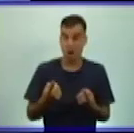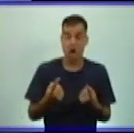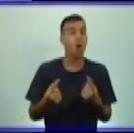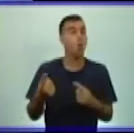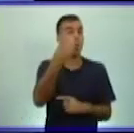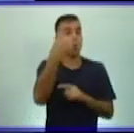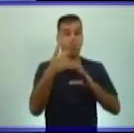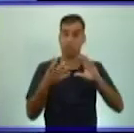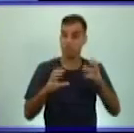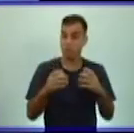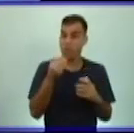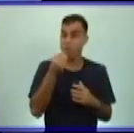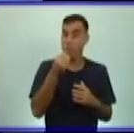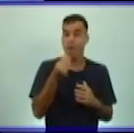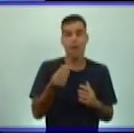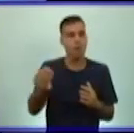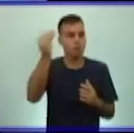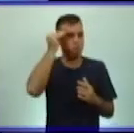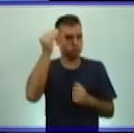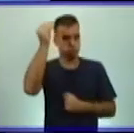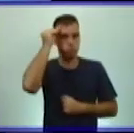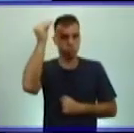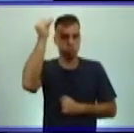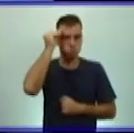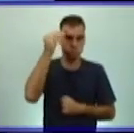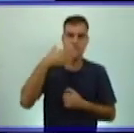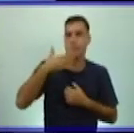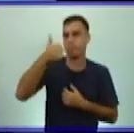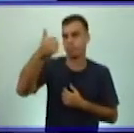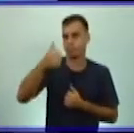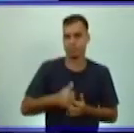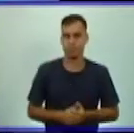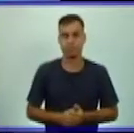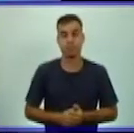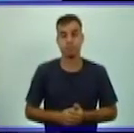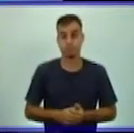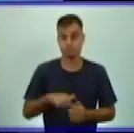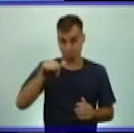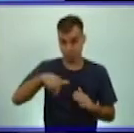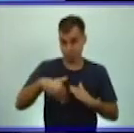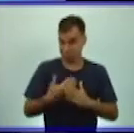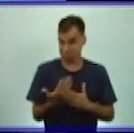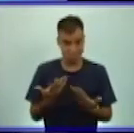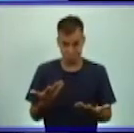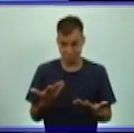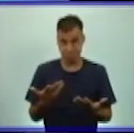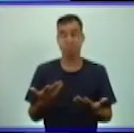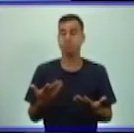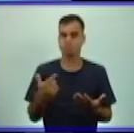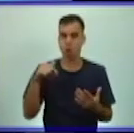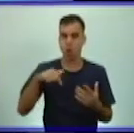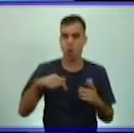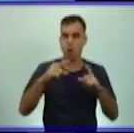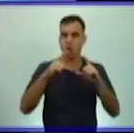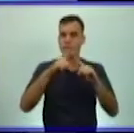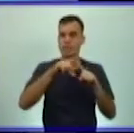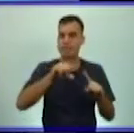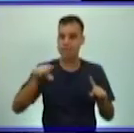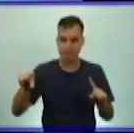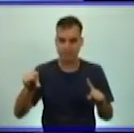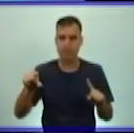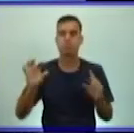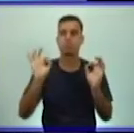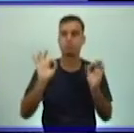de garantizar el aprendizaje como corresponde. En el día de hoy estaremos abordando lo que nos corresponde